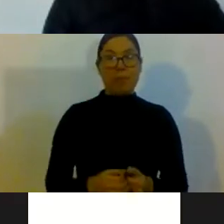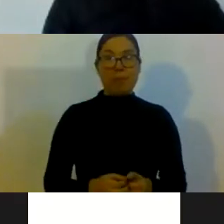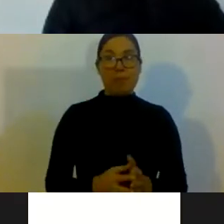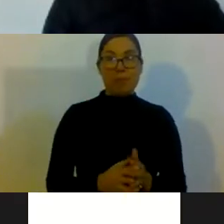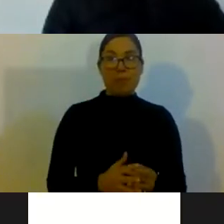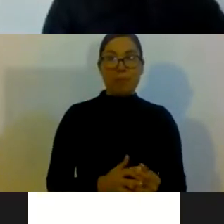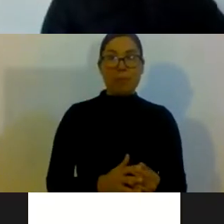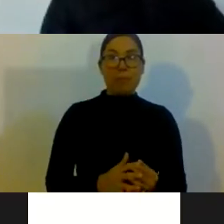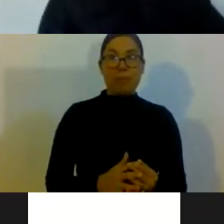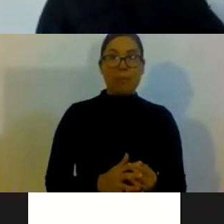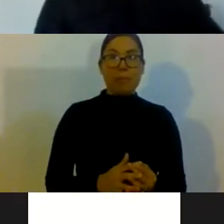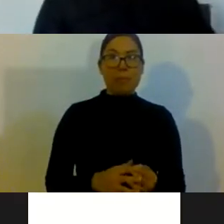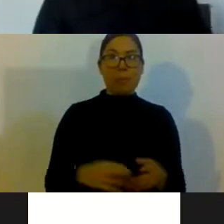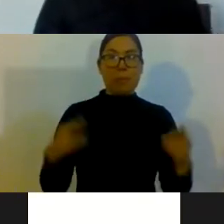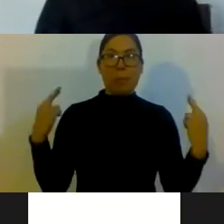Maestra,